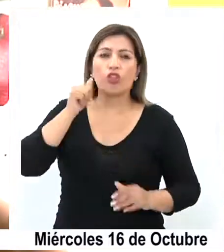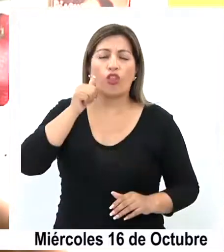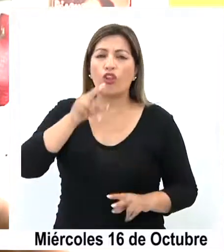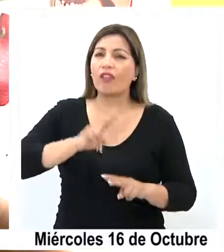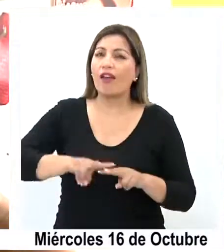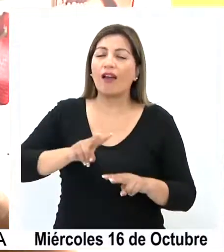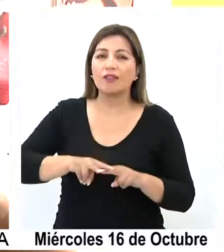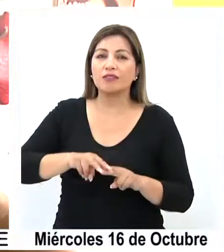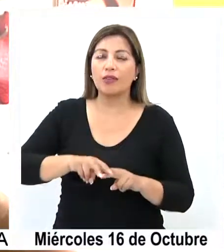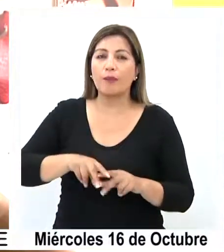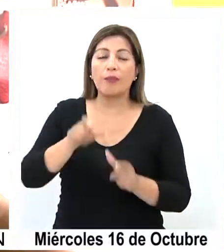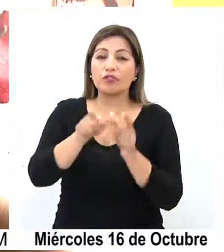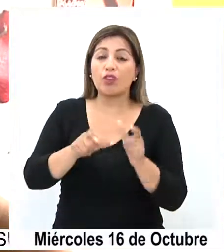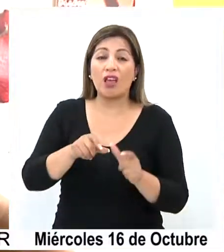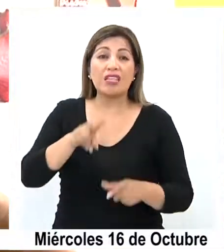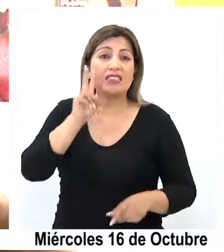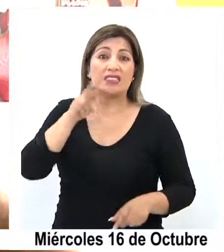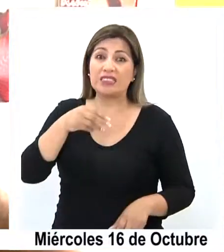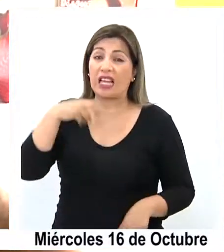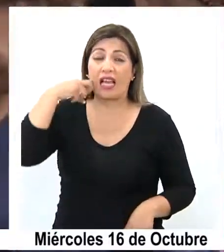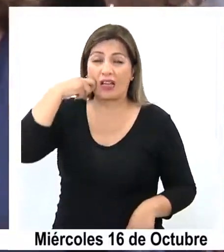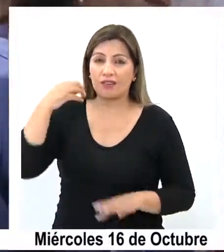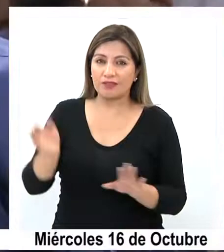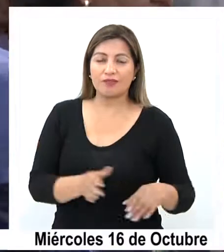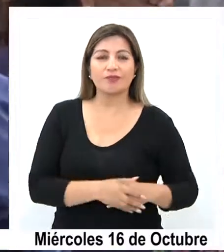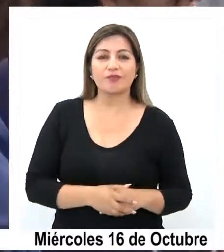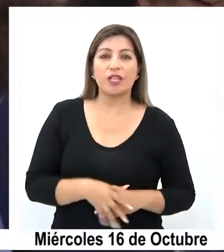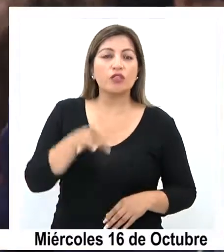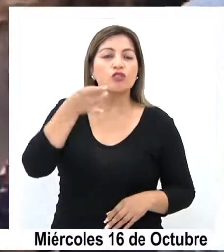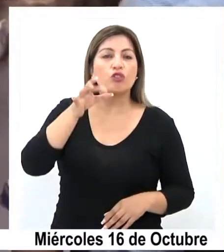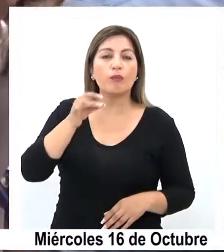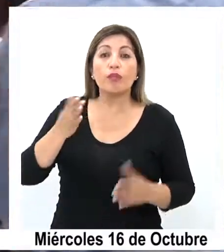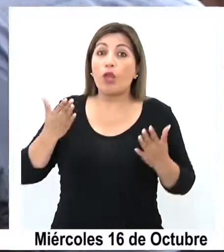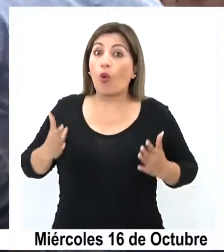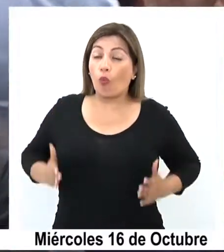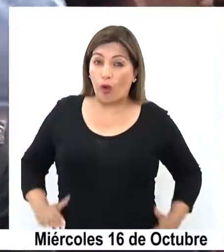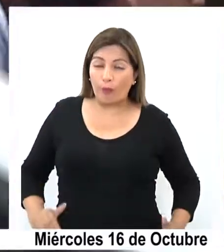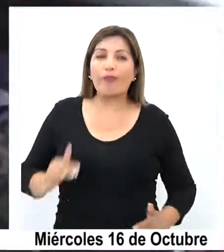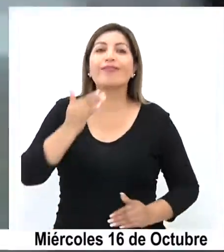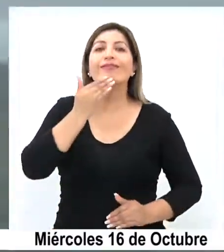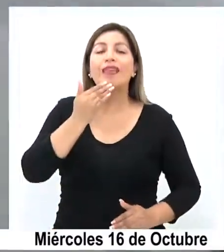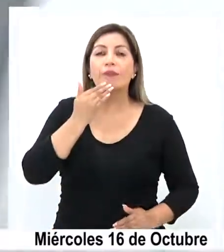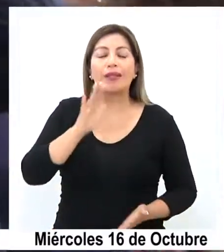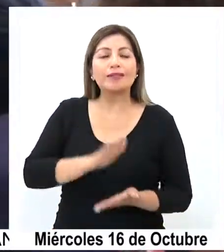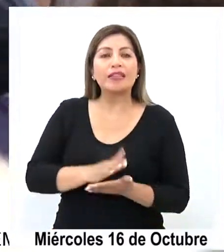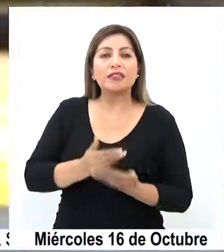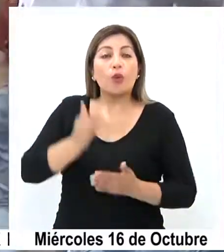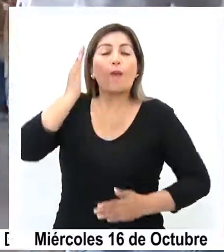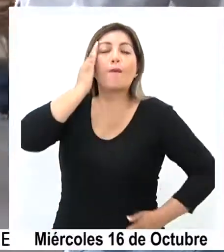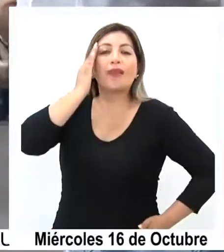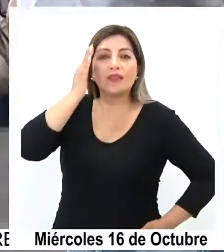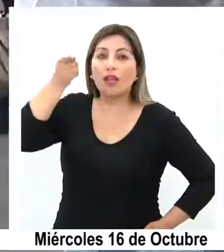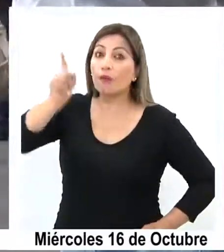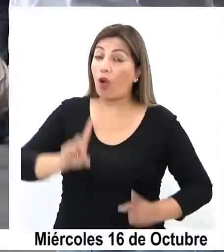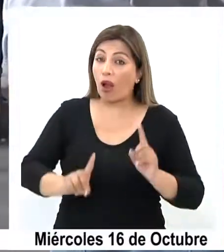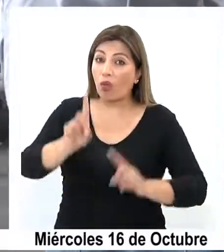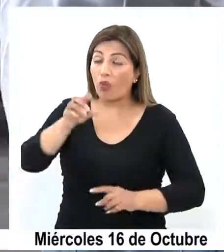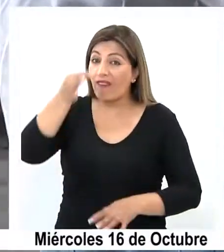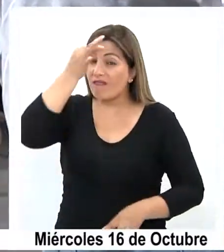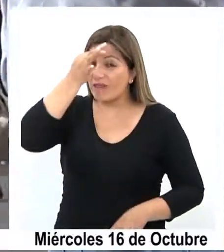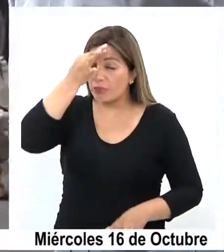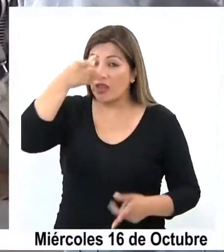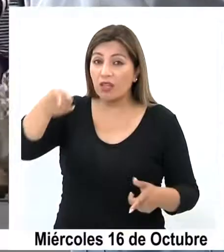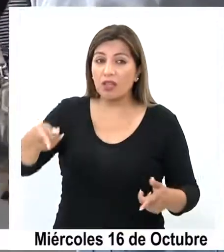hacemos menús para gente vegana, para gente vegetariana. No solo hay que cuidar el cuerpo sino también la salud mental porque algunas